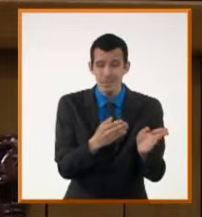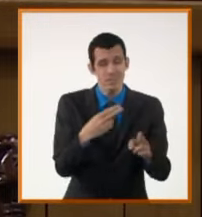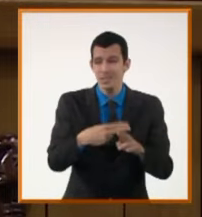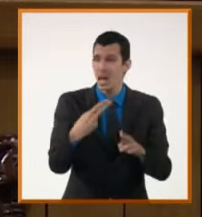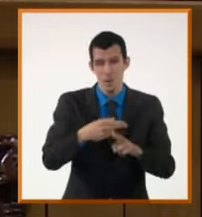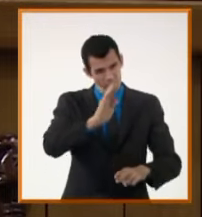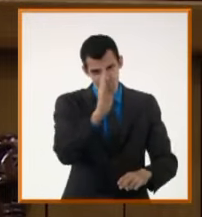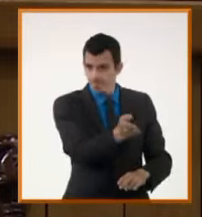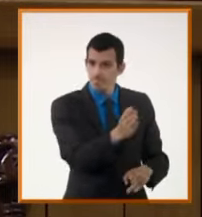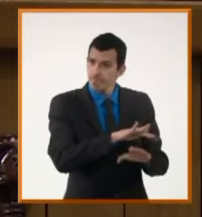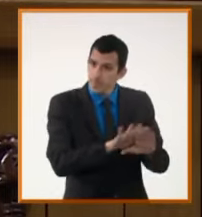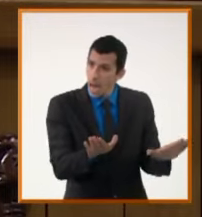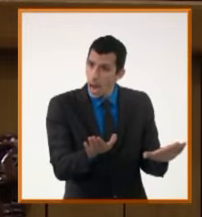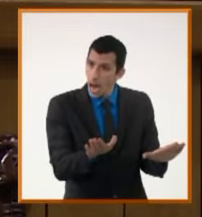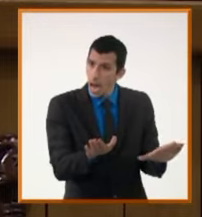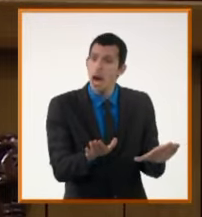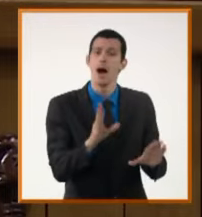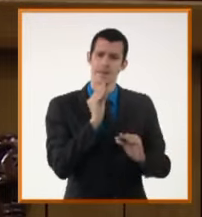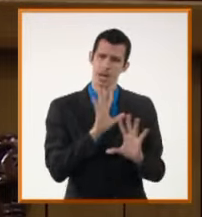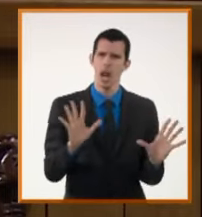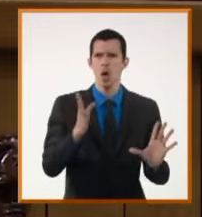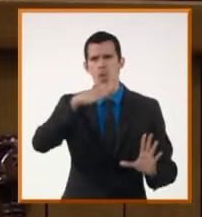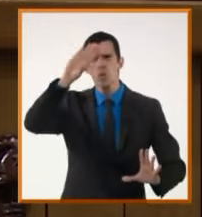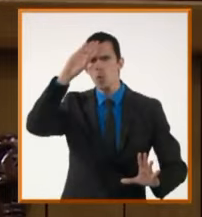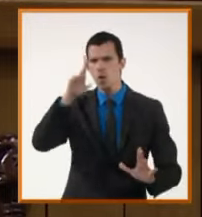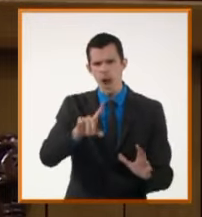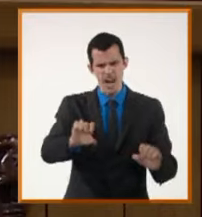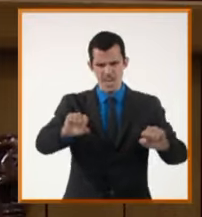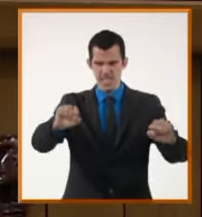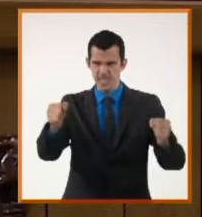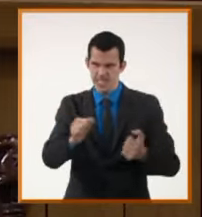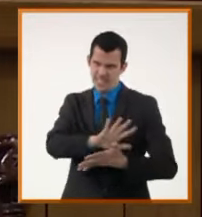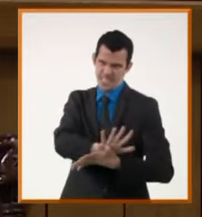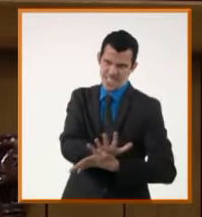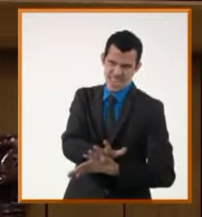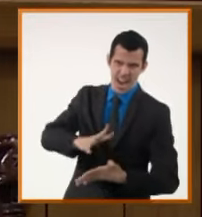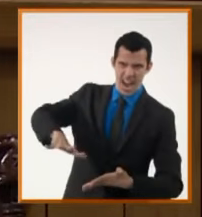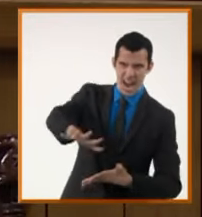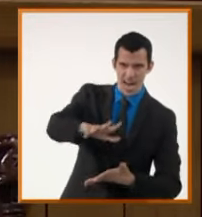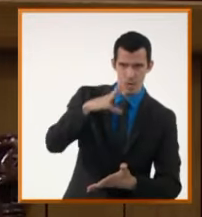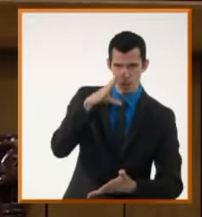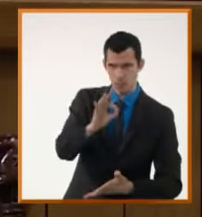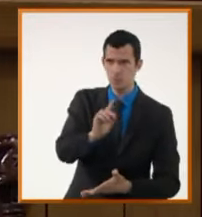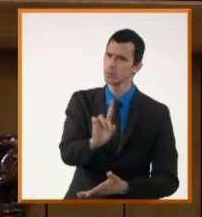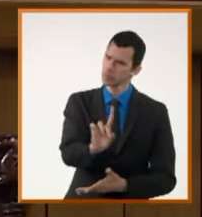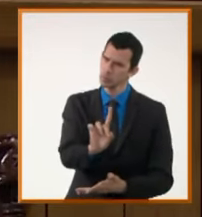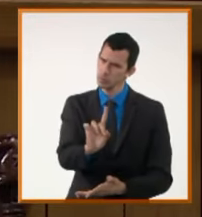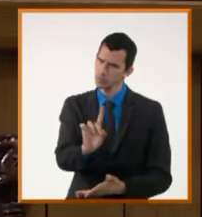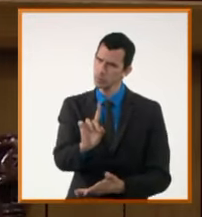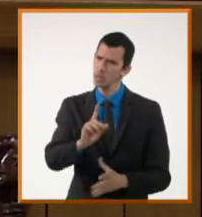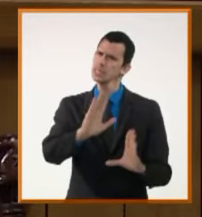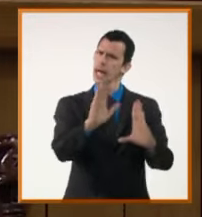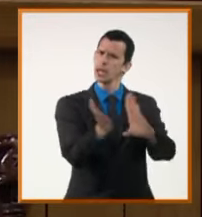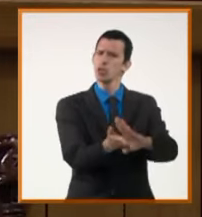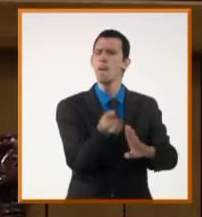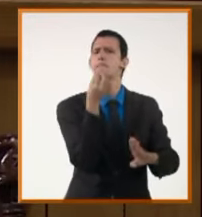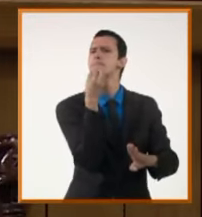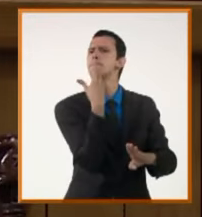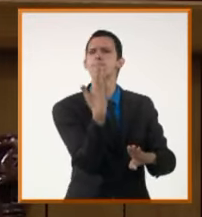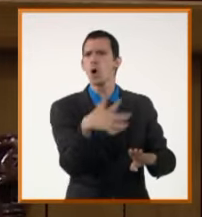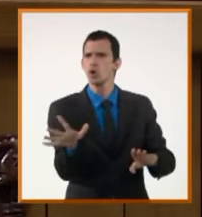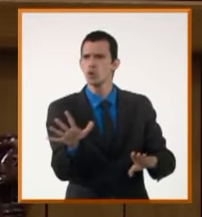cacería de brujas, no es el estilo del gobierno. No se trata de sancionar por sancionar, sino que realmente se logre cumplir lo que